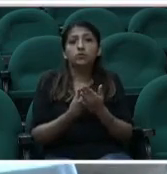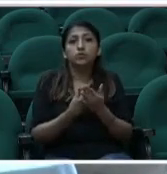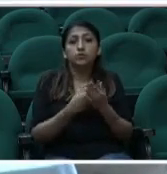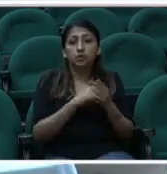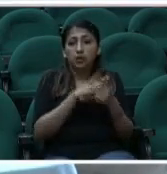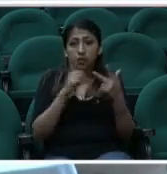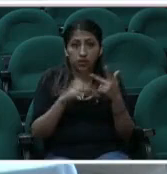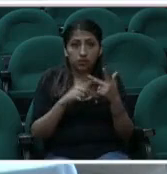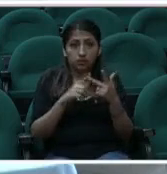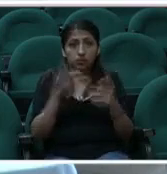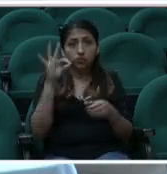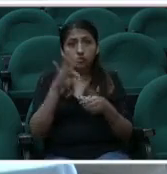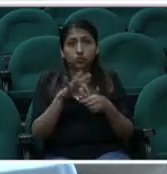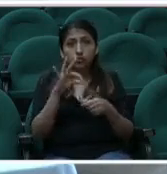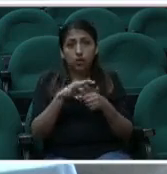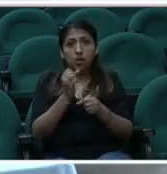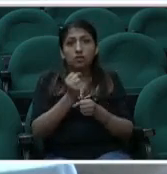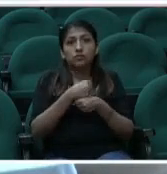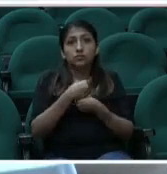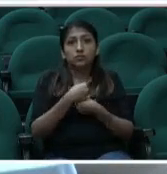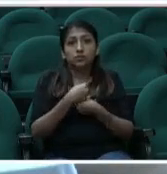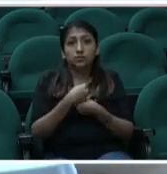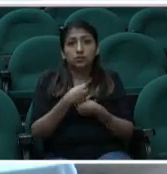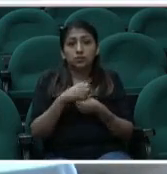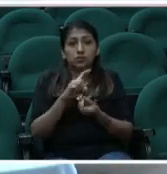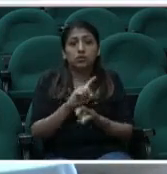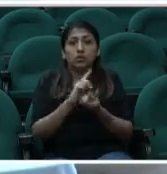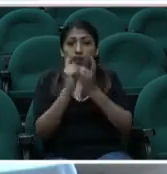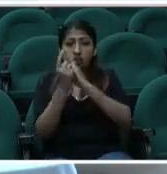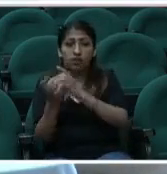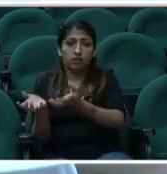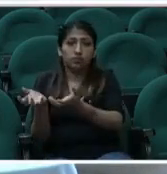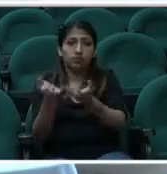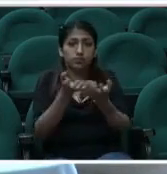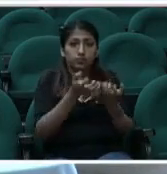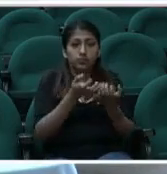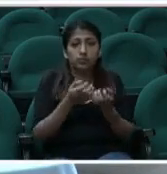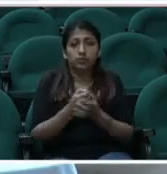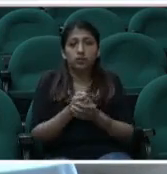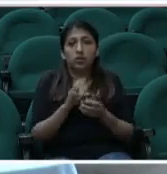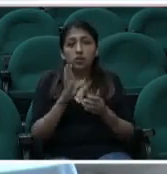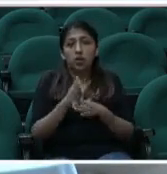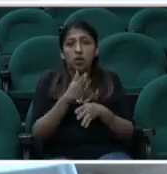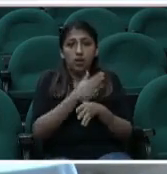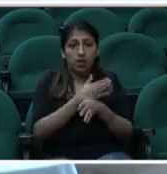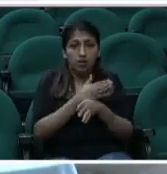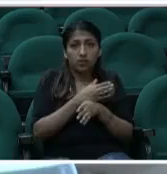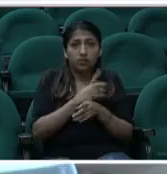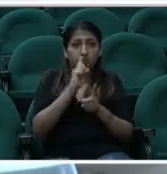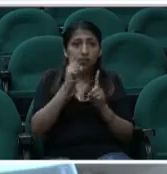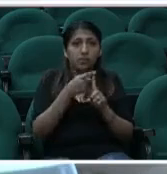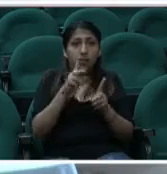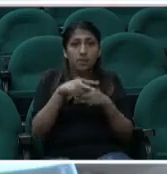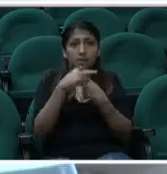tercera parte el sorteo lo vamos a hacer de una manera descendente en el bloque anterior empezamos por el candidato